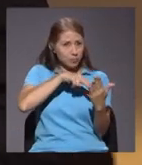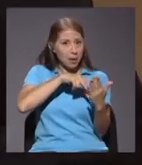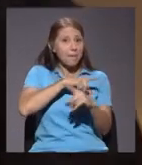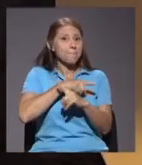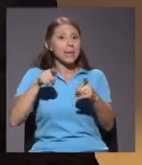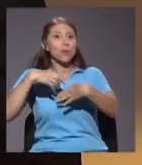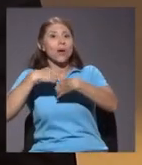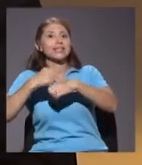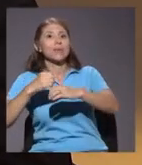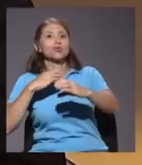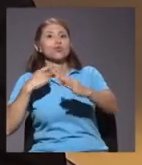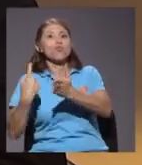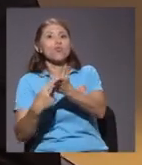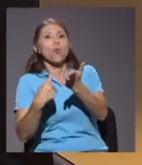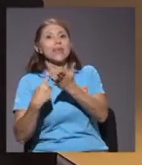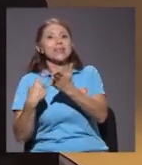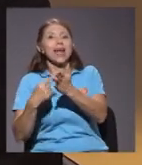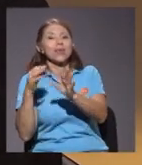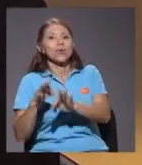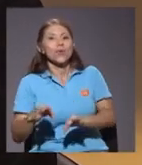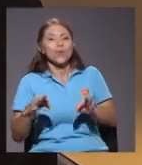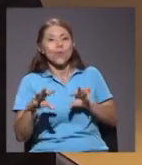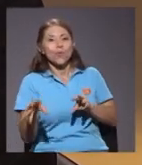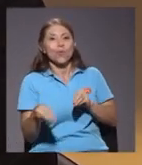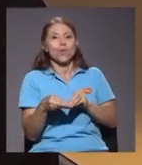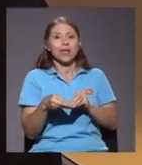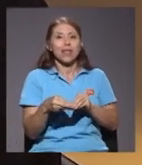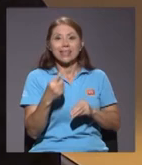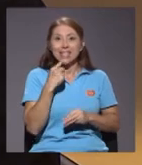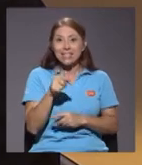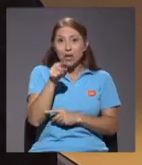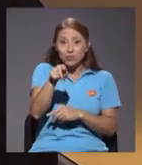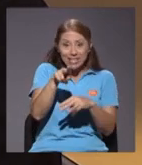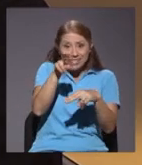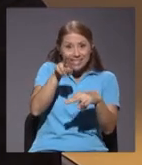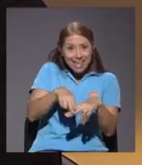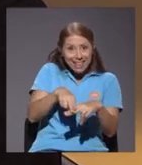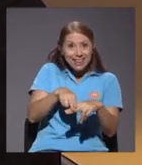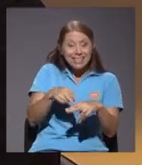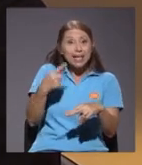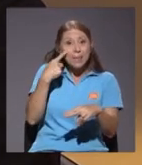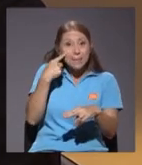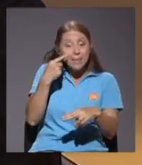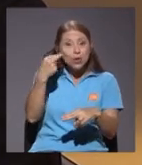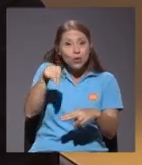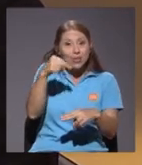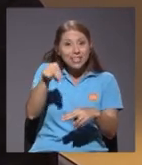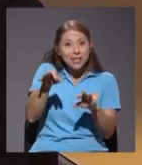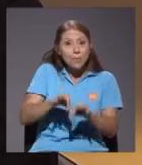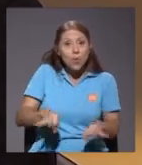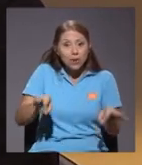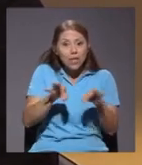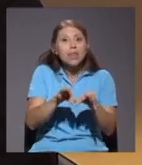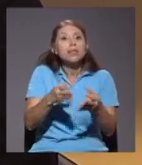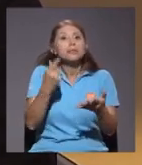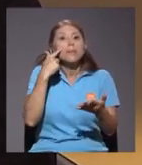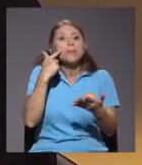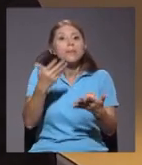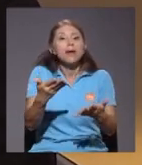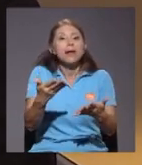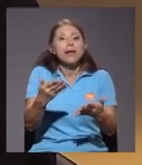siéntese porque hay una noticia importante y toques a la bolsa ok esa chispa hace que la gente efectivamente